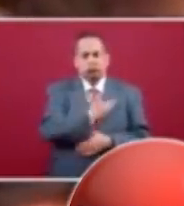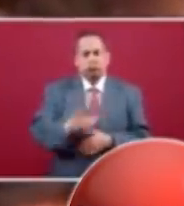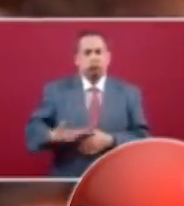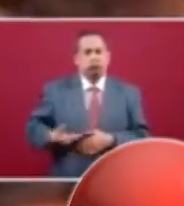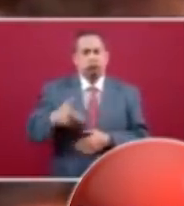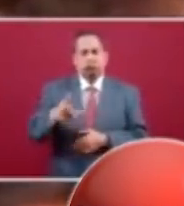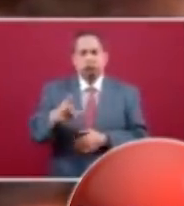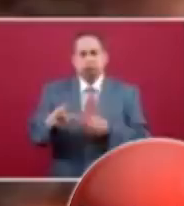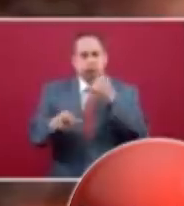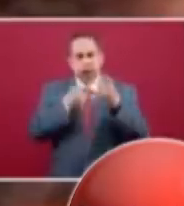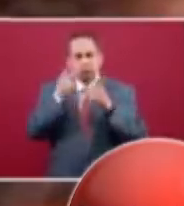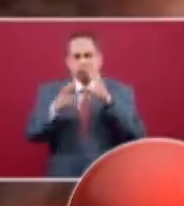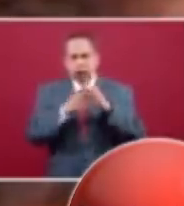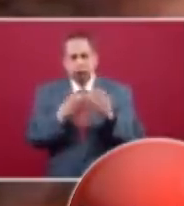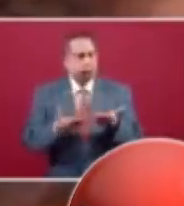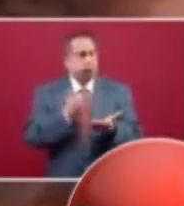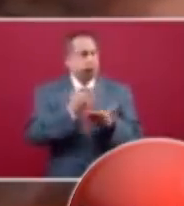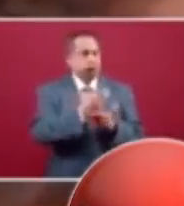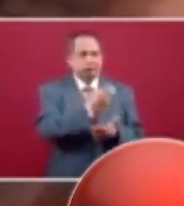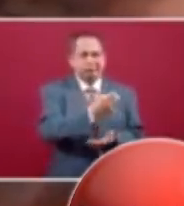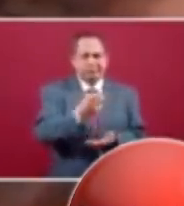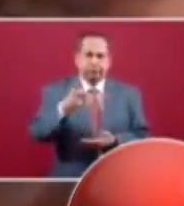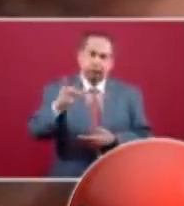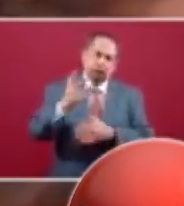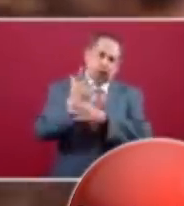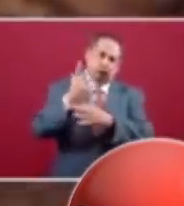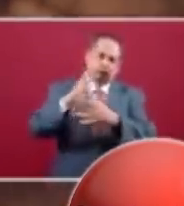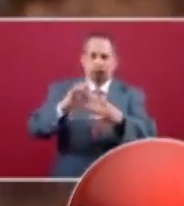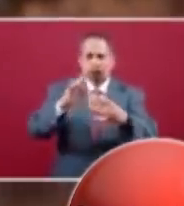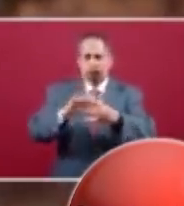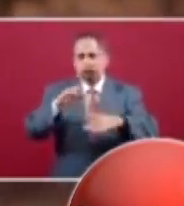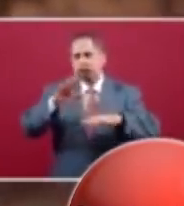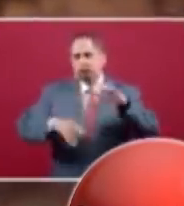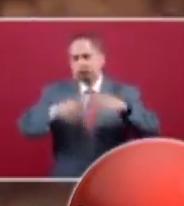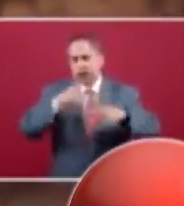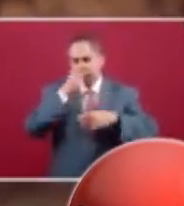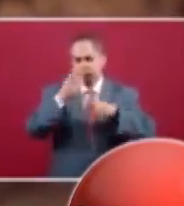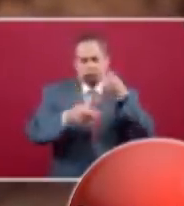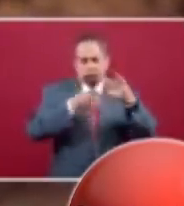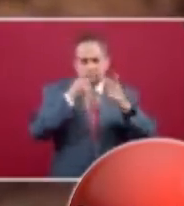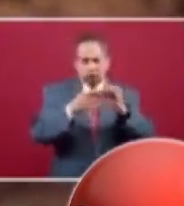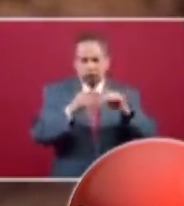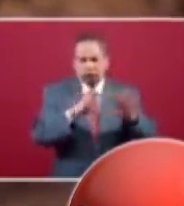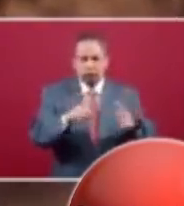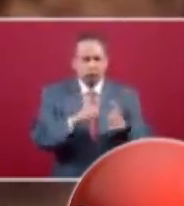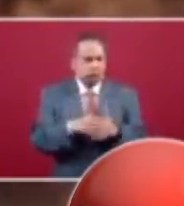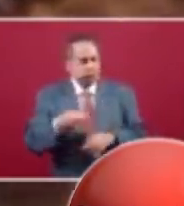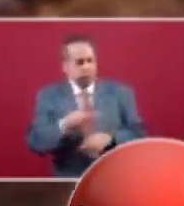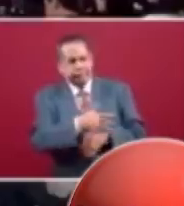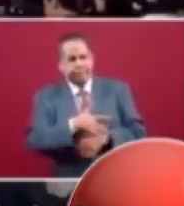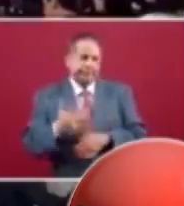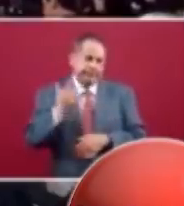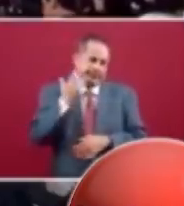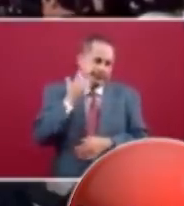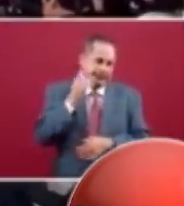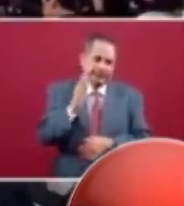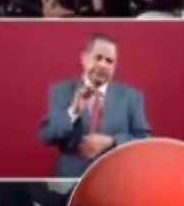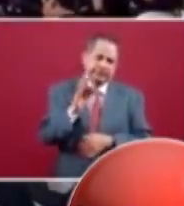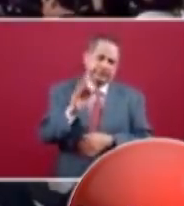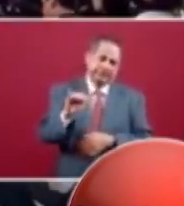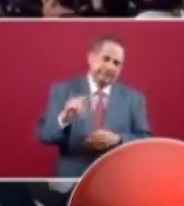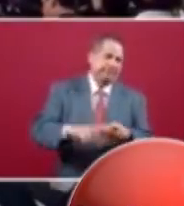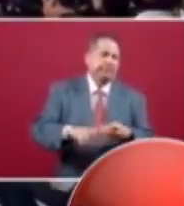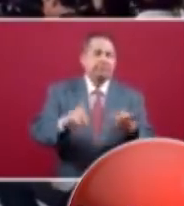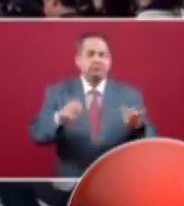que se den planteamientos como los que en ocasiones se dan como fifís o